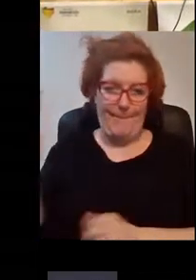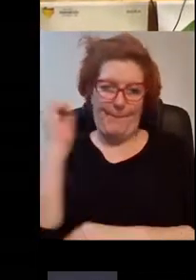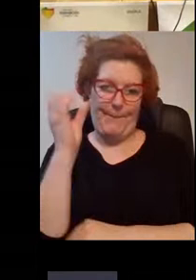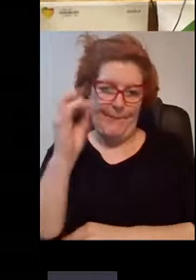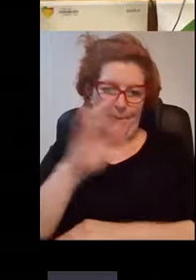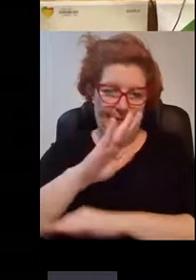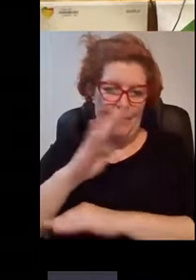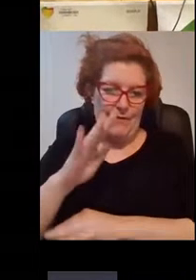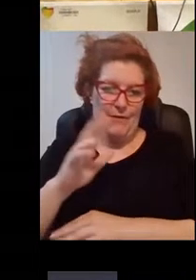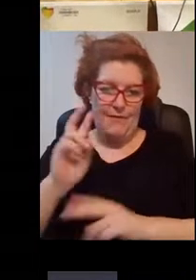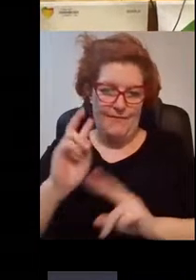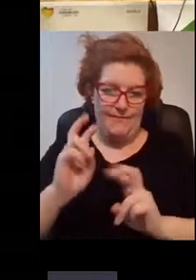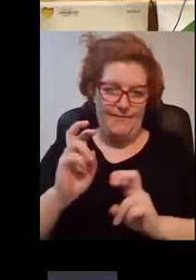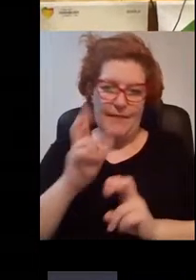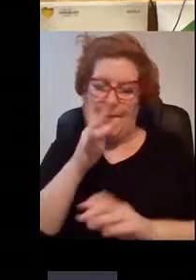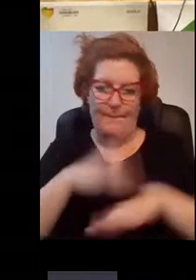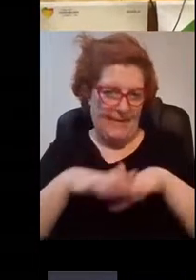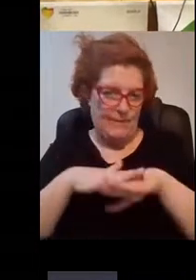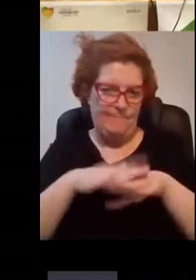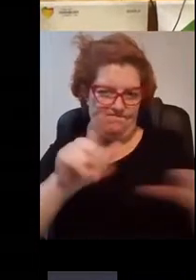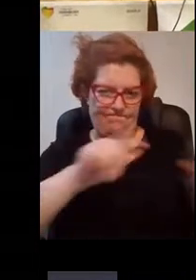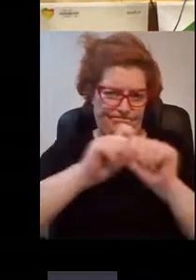Uy, perdonad.